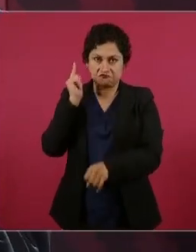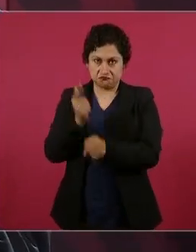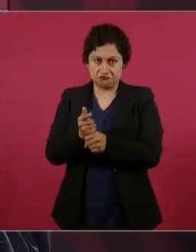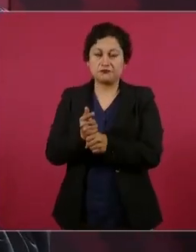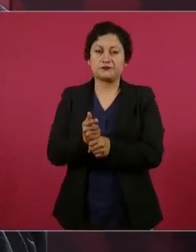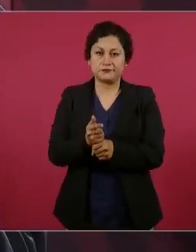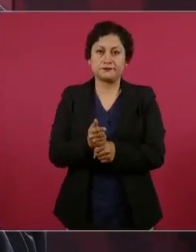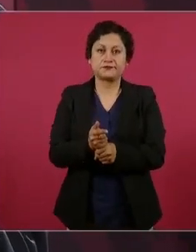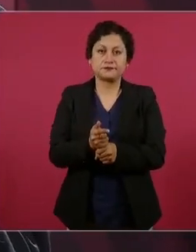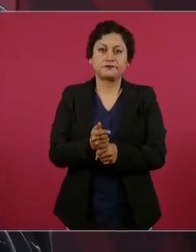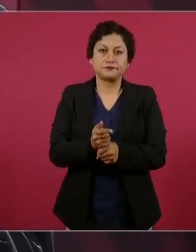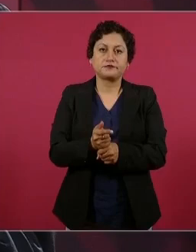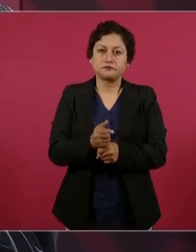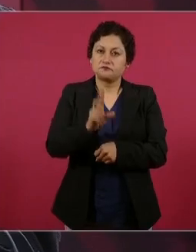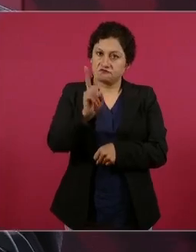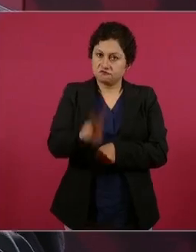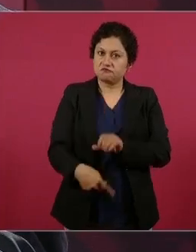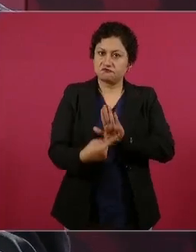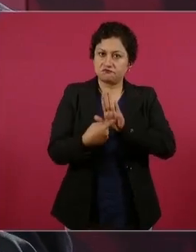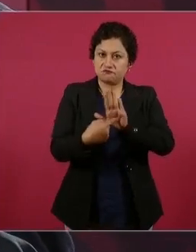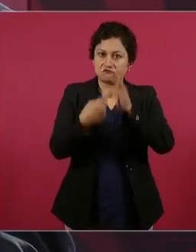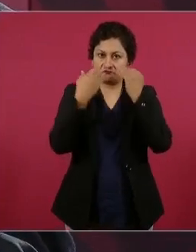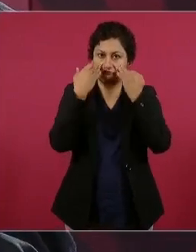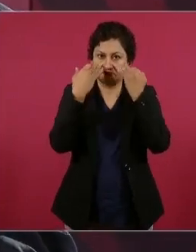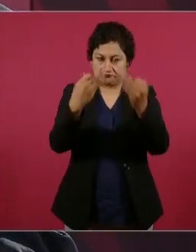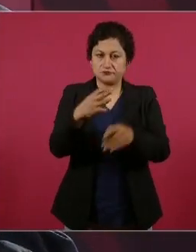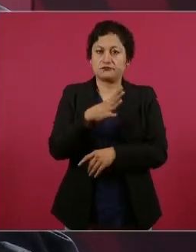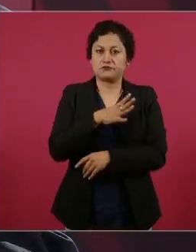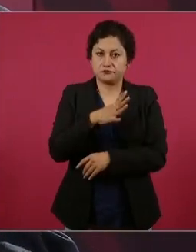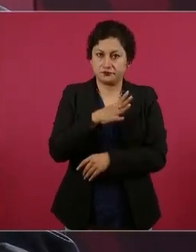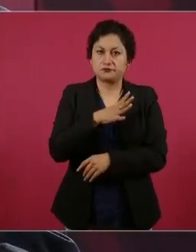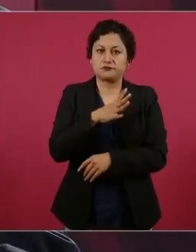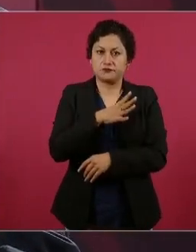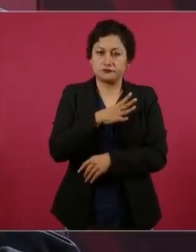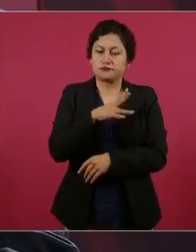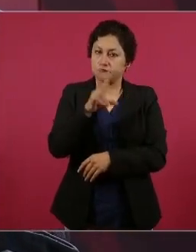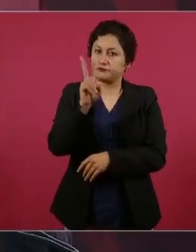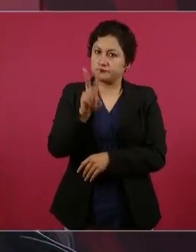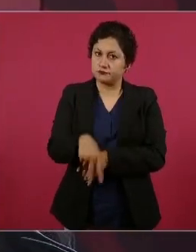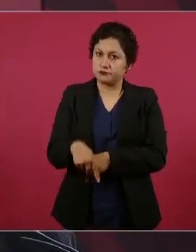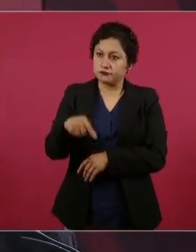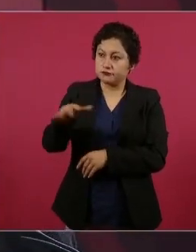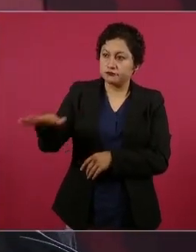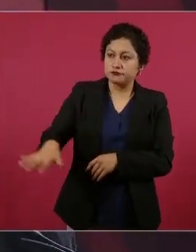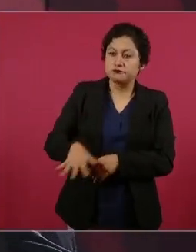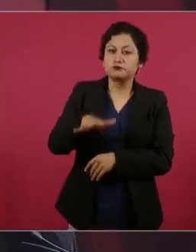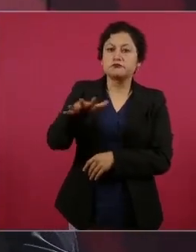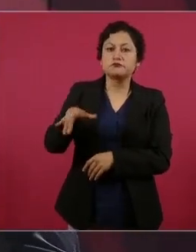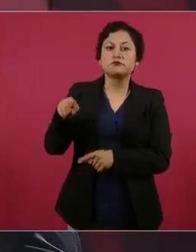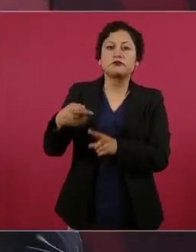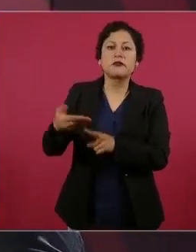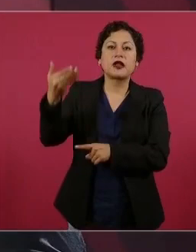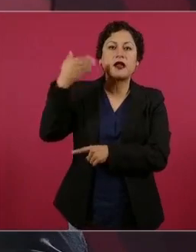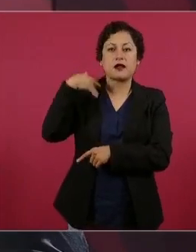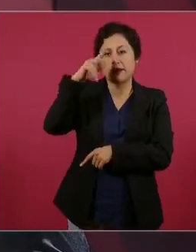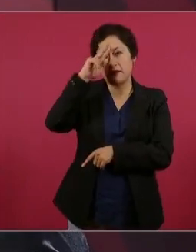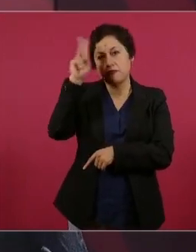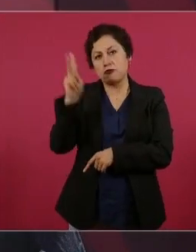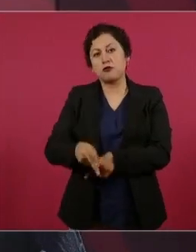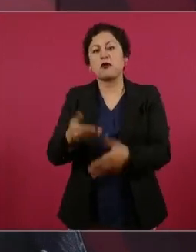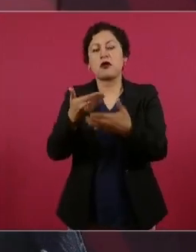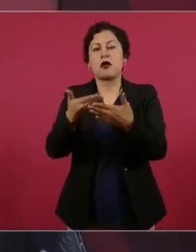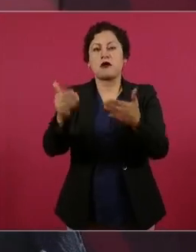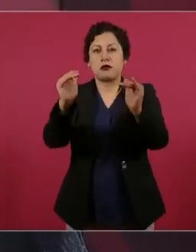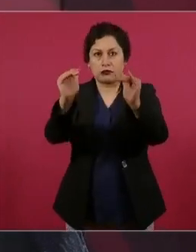y demostrable de que ha habido una disminución en la incidencia